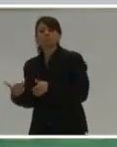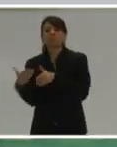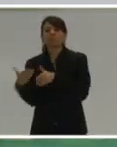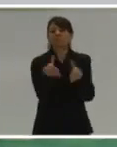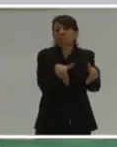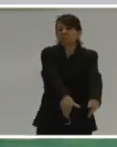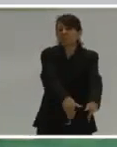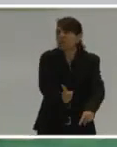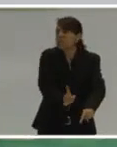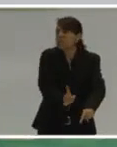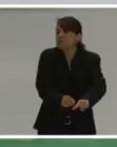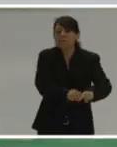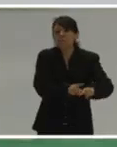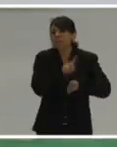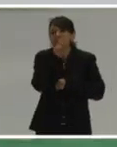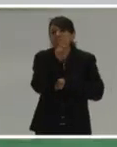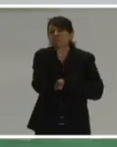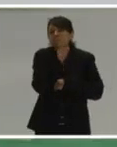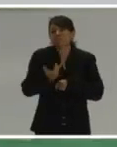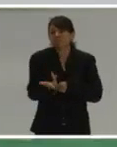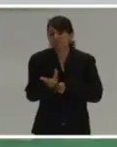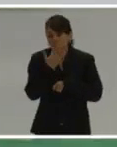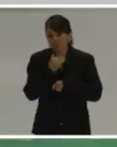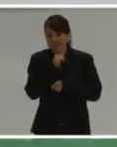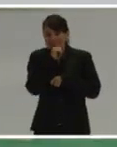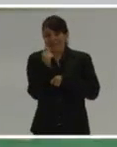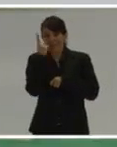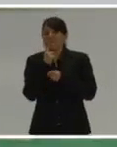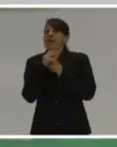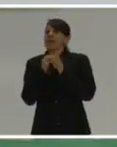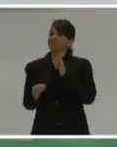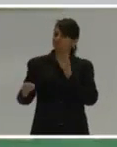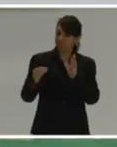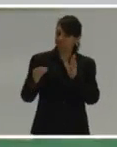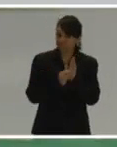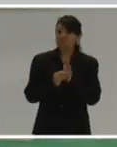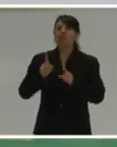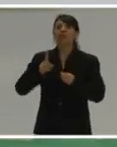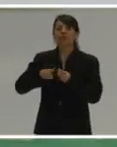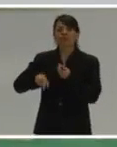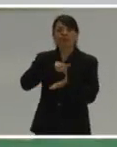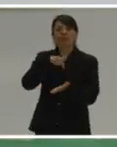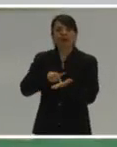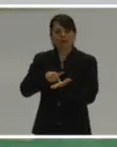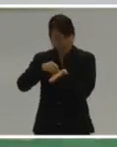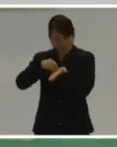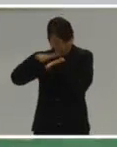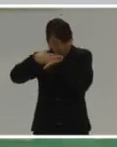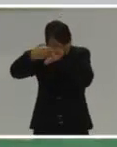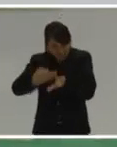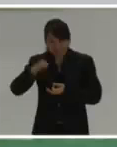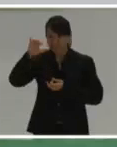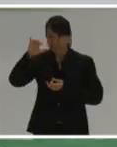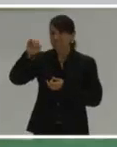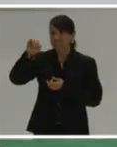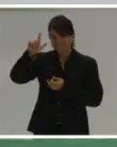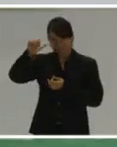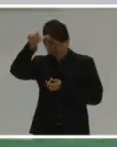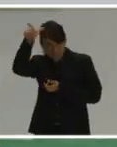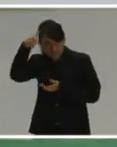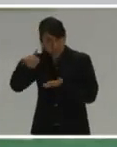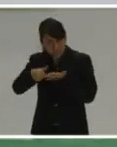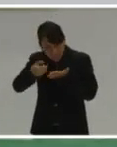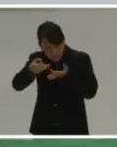no se registra ante las instancias del registro civil, ¿sí? O ante el CERESI que nosotros tenemos. Entonces, en el momento